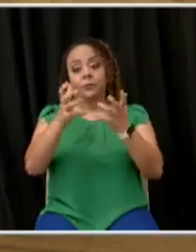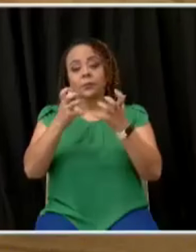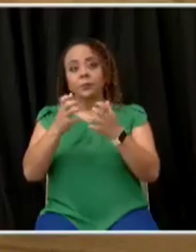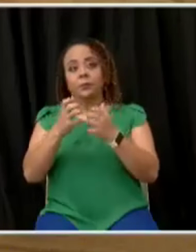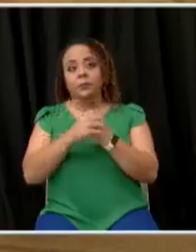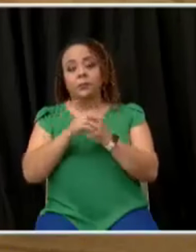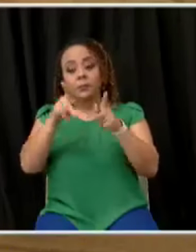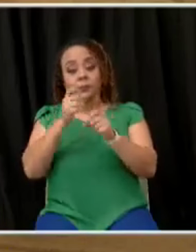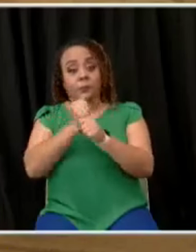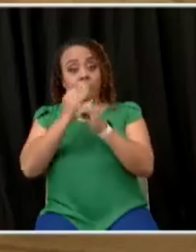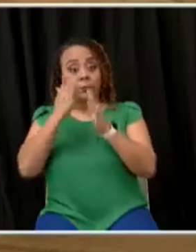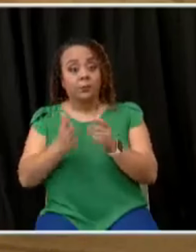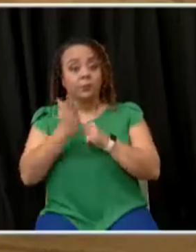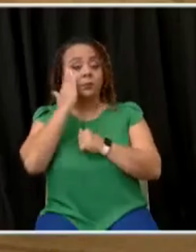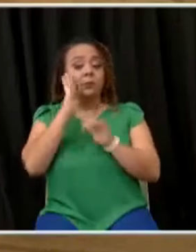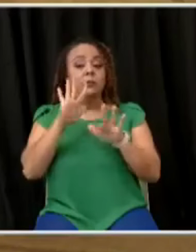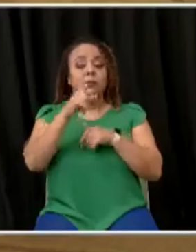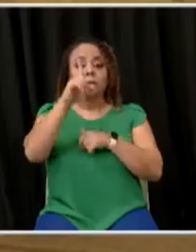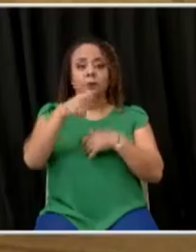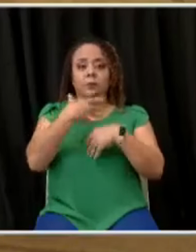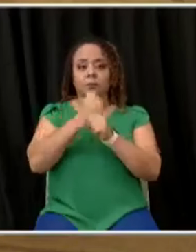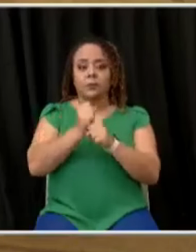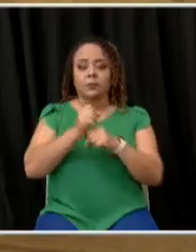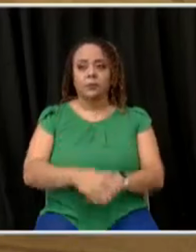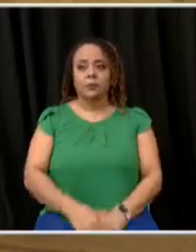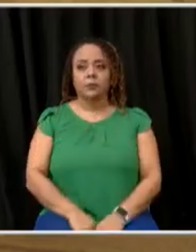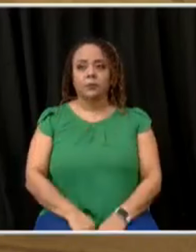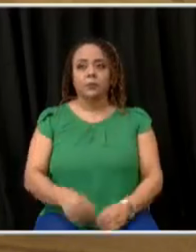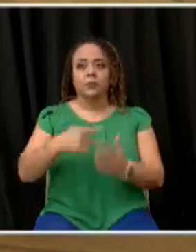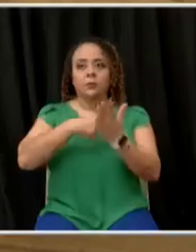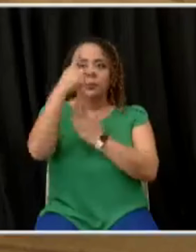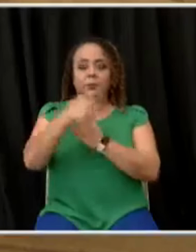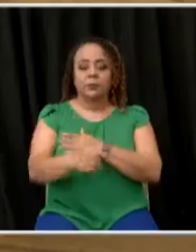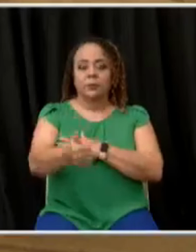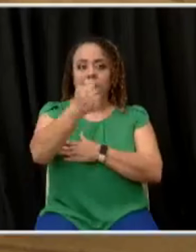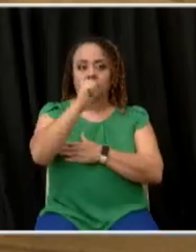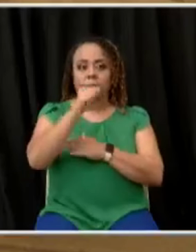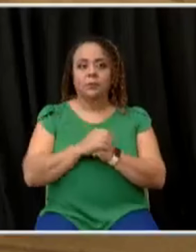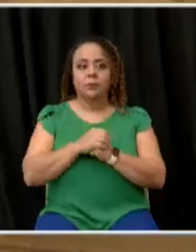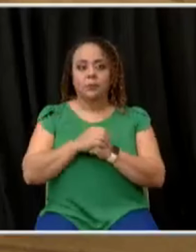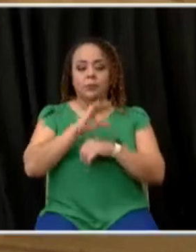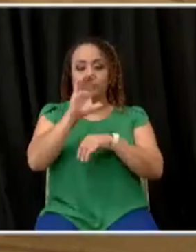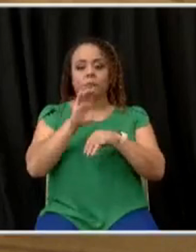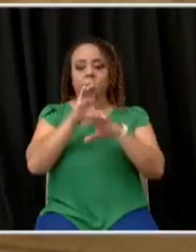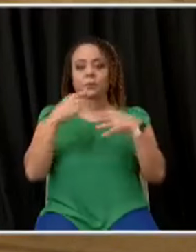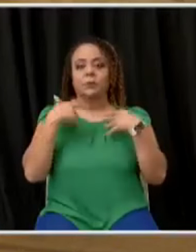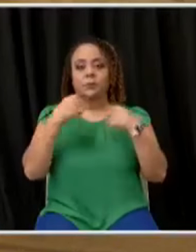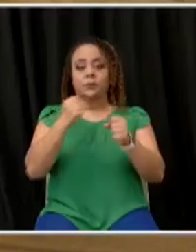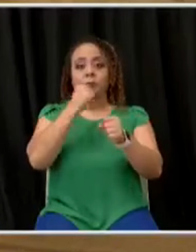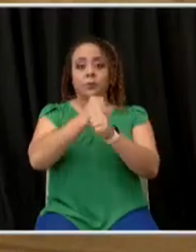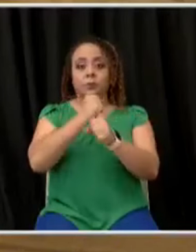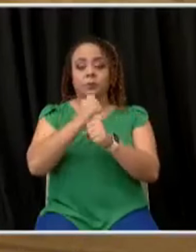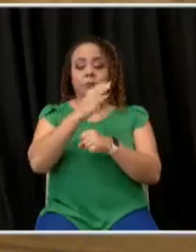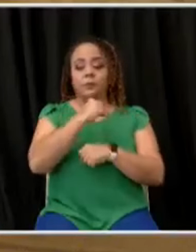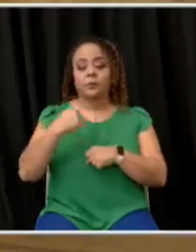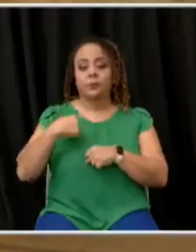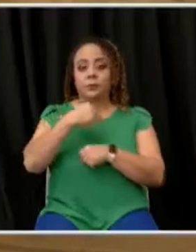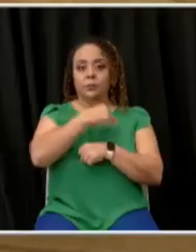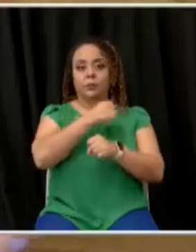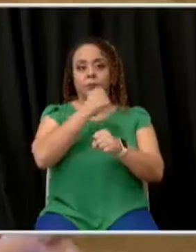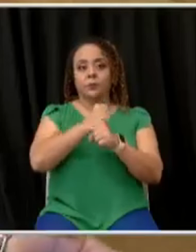persona trabajadora, cómo debe de realizar un programa de hidratación, el Consejo de Salud Ocupacional y el Ministerio